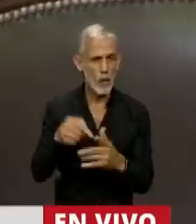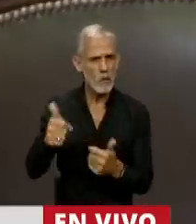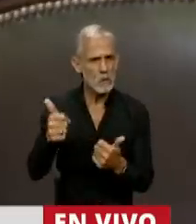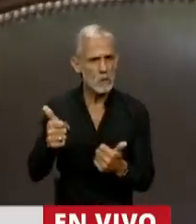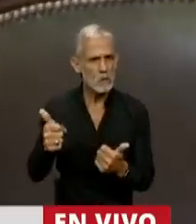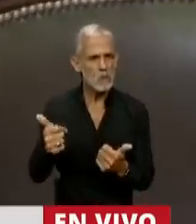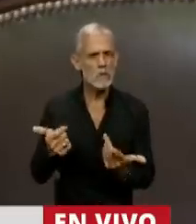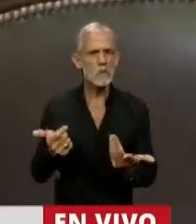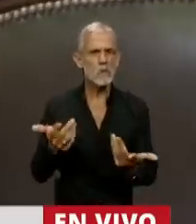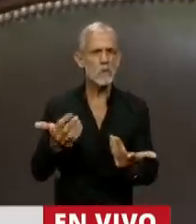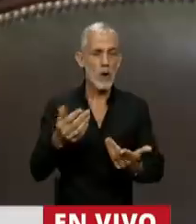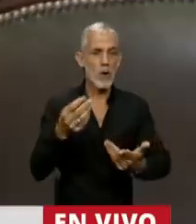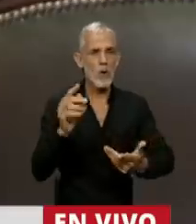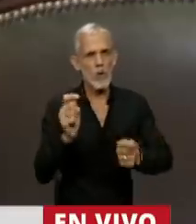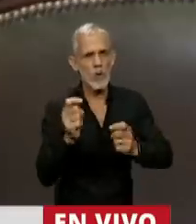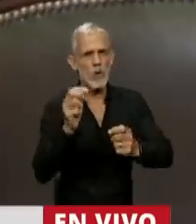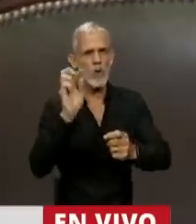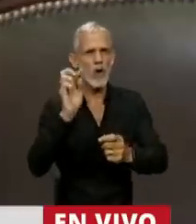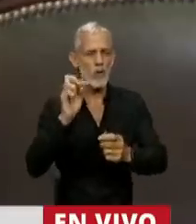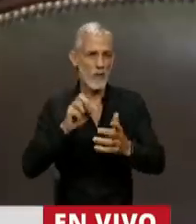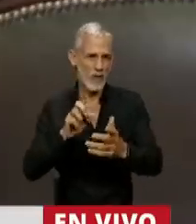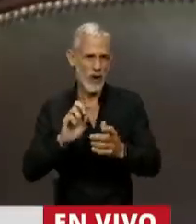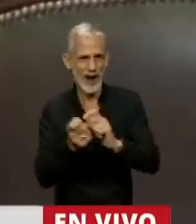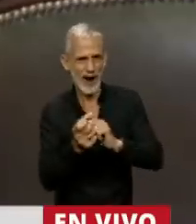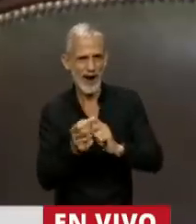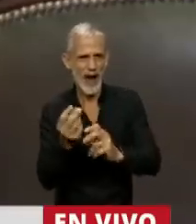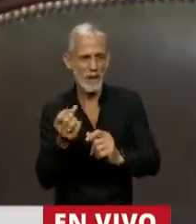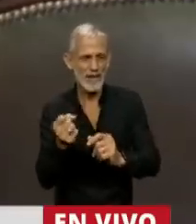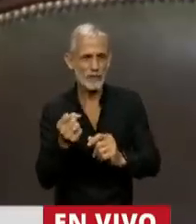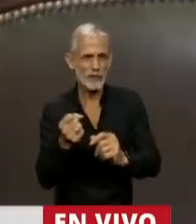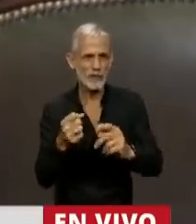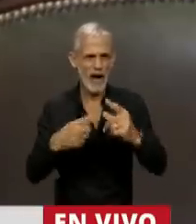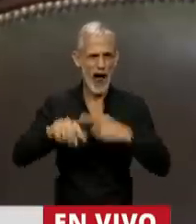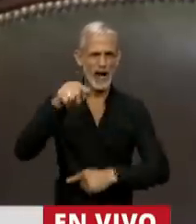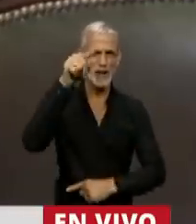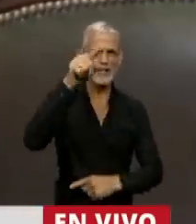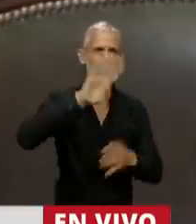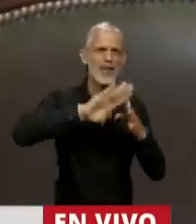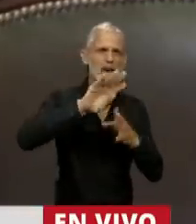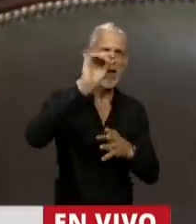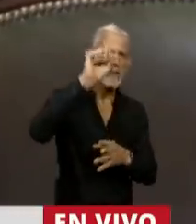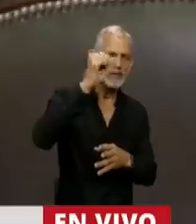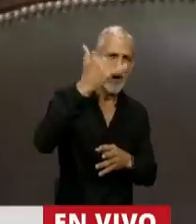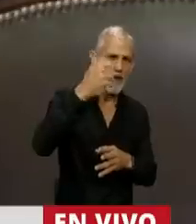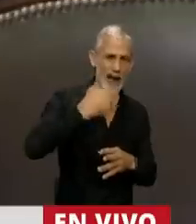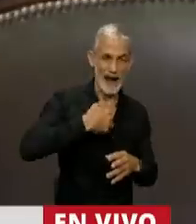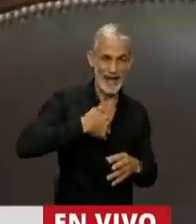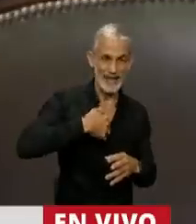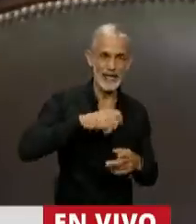Así como especifican la deuda de la ciudad de Buenos Aires y la cuidan, dolarizan la deuda en pesos que tenía la